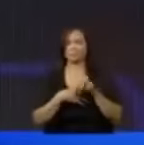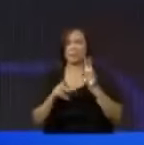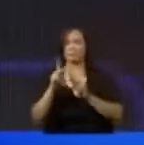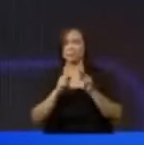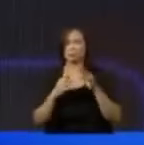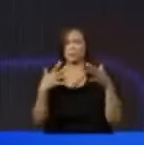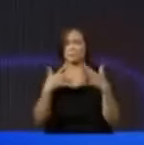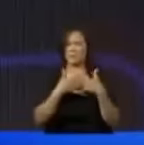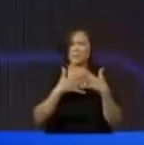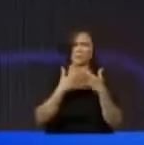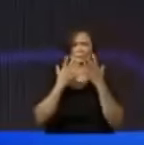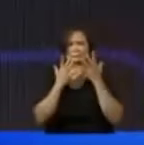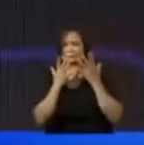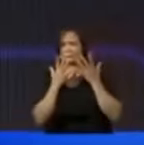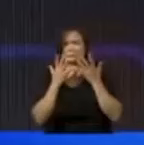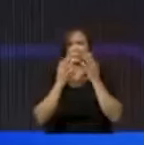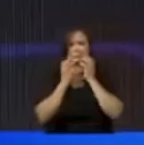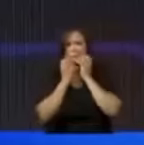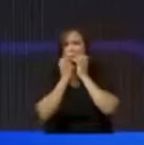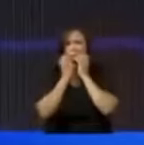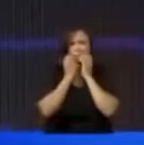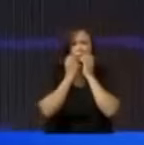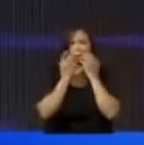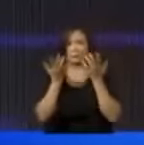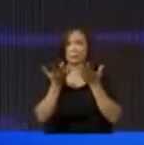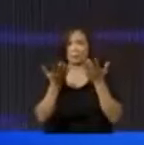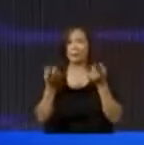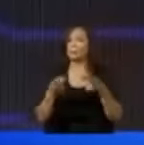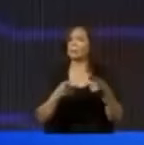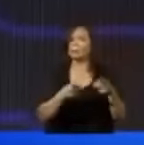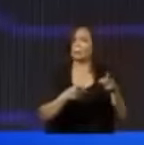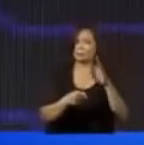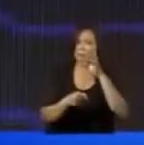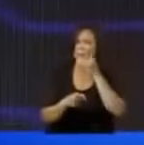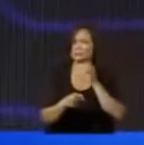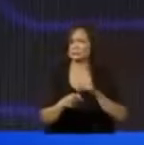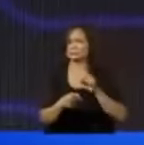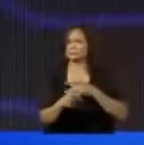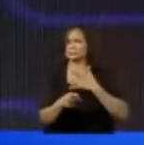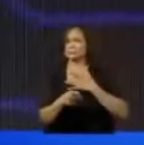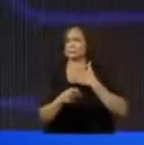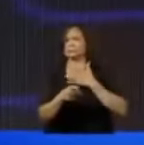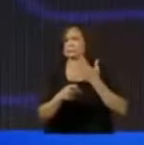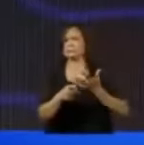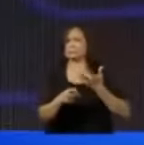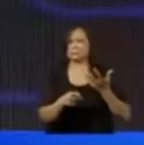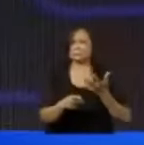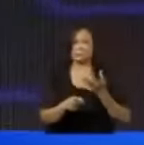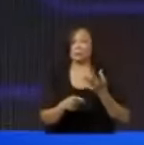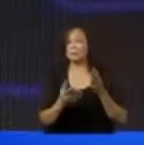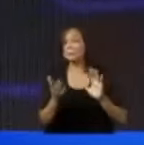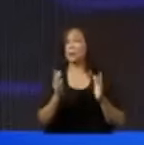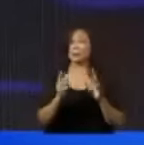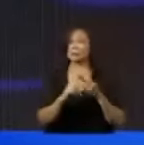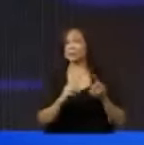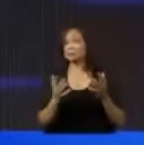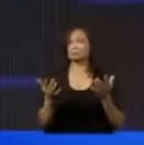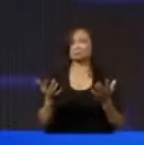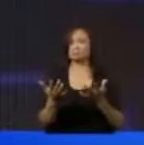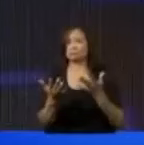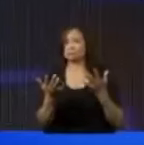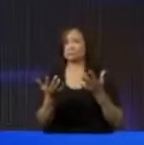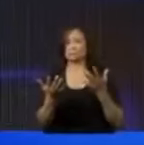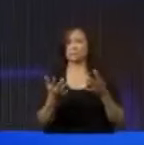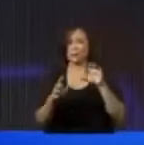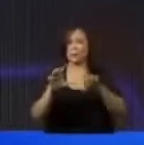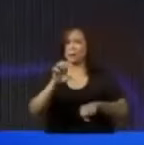miedo. La gente se siente horrorizada con lo que está ocurriendo en este país. Parece como que habría una especie